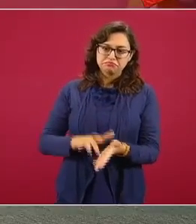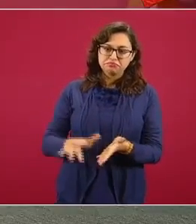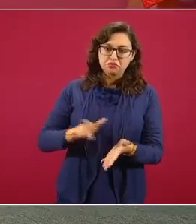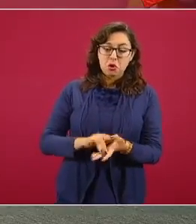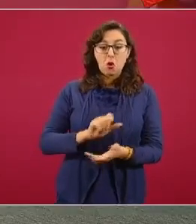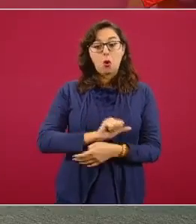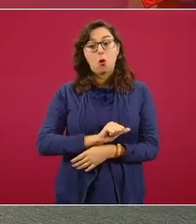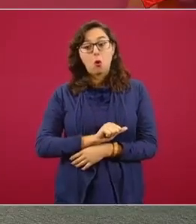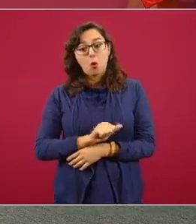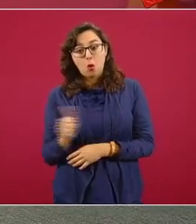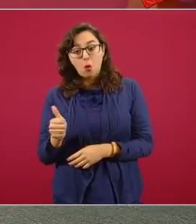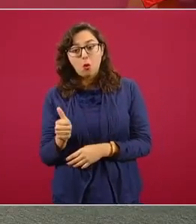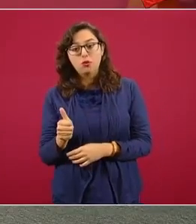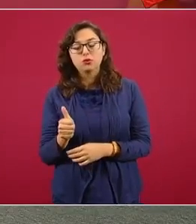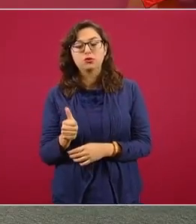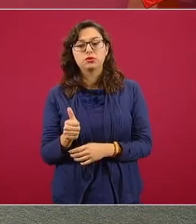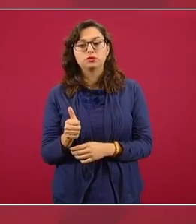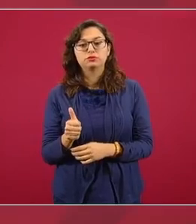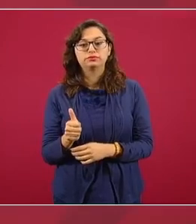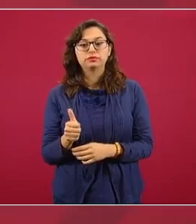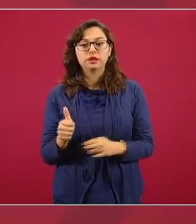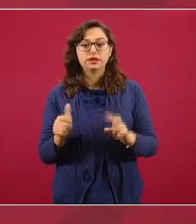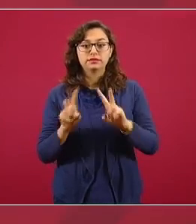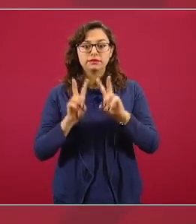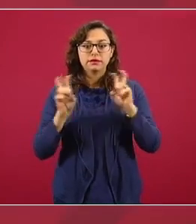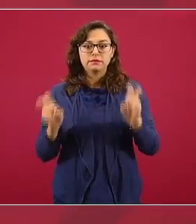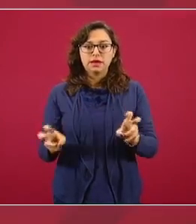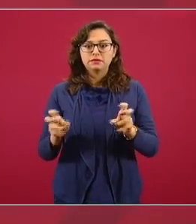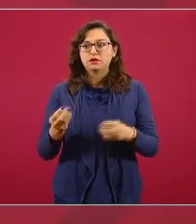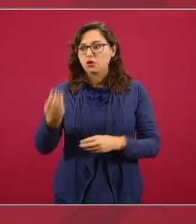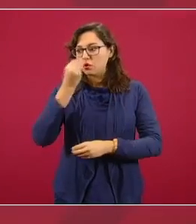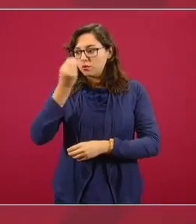es que no se nos cayó el sector primario,